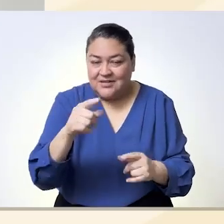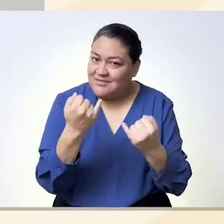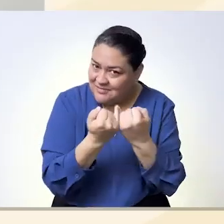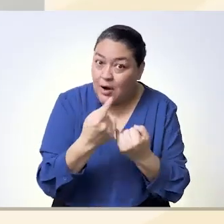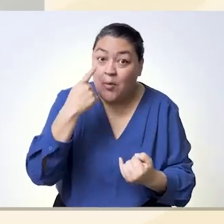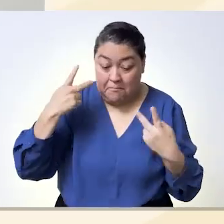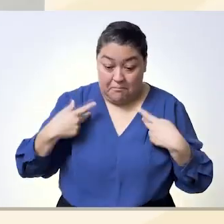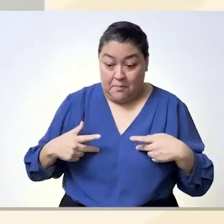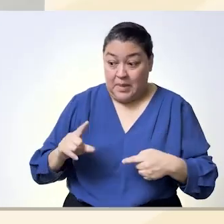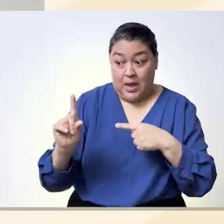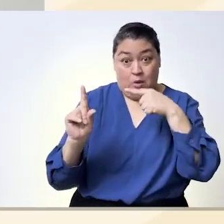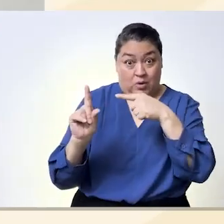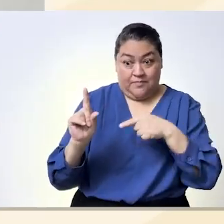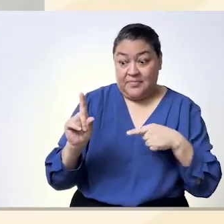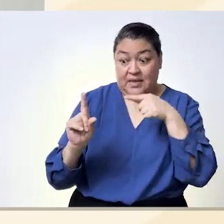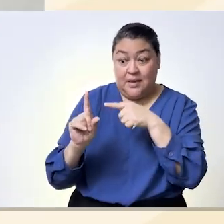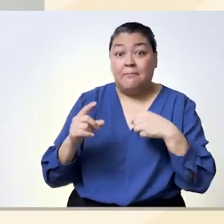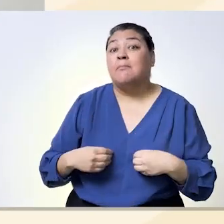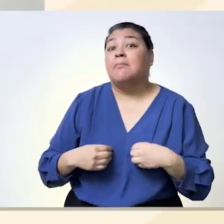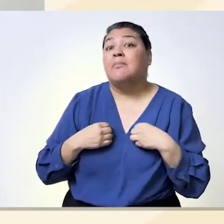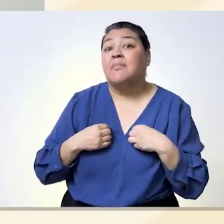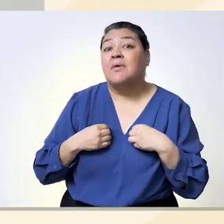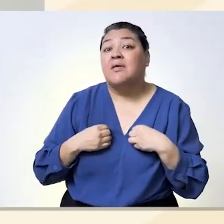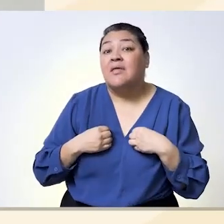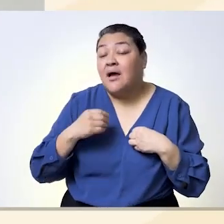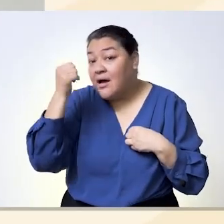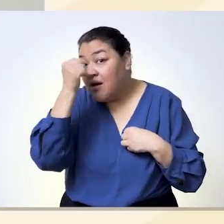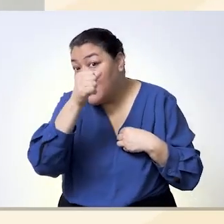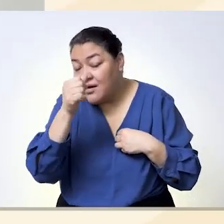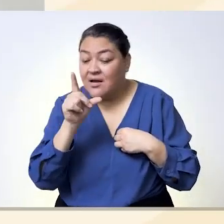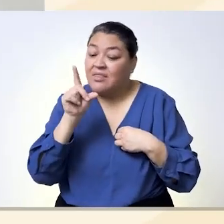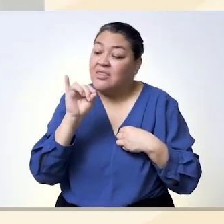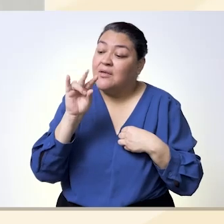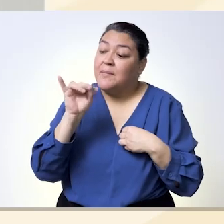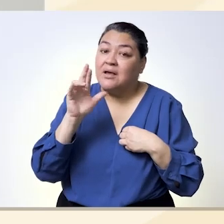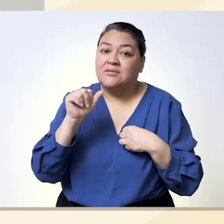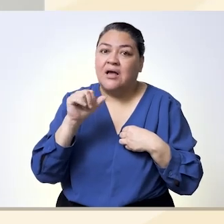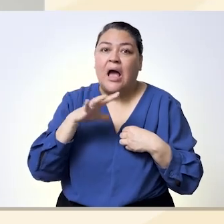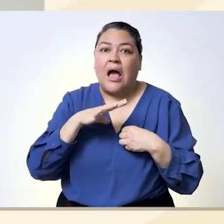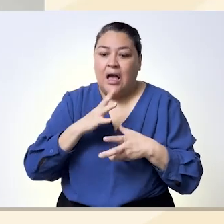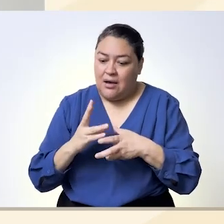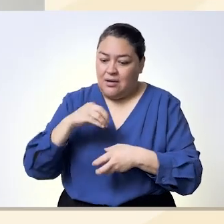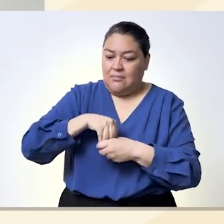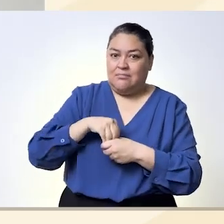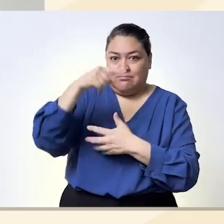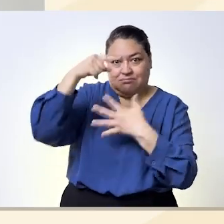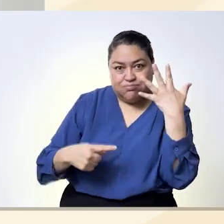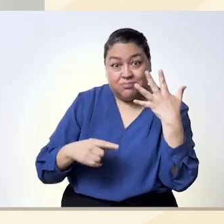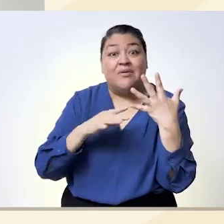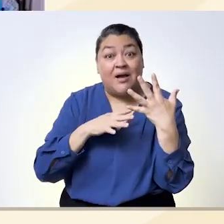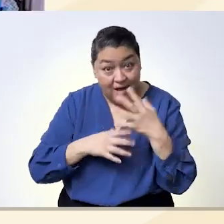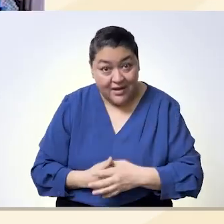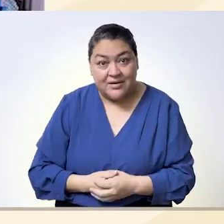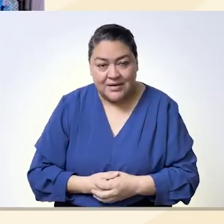las personas espectadoras, que una persona puede tener y vivir más de una neurodivergencia. ¿Qué nos puedes contar un poco de eso,